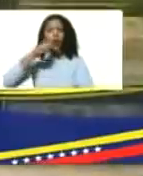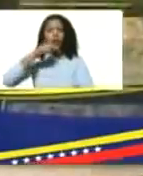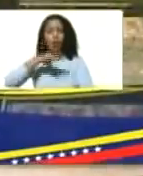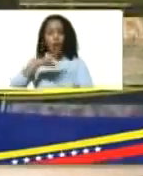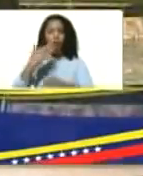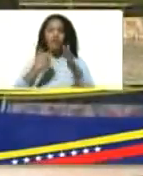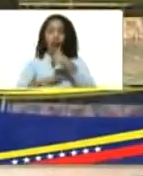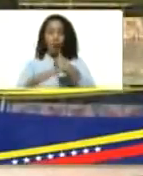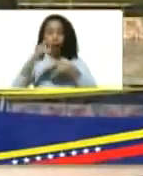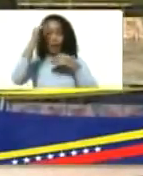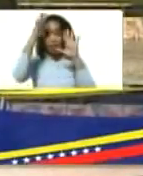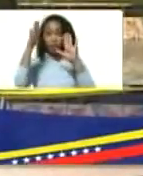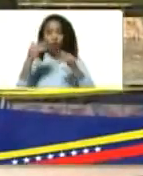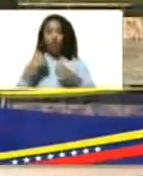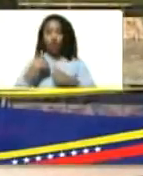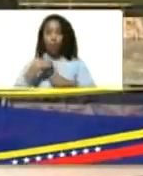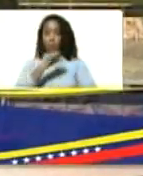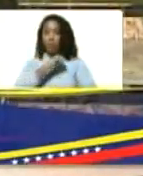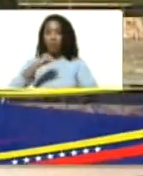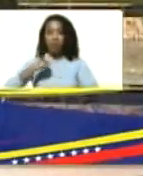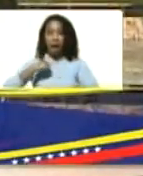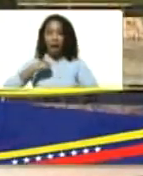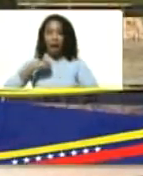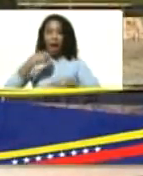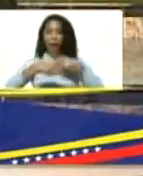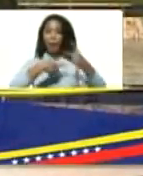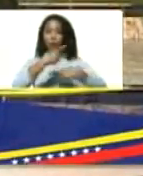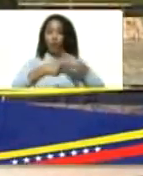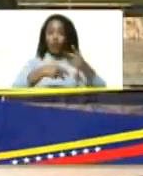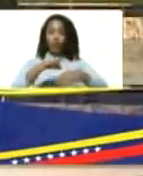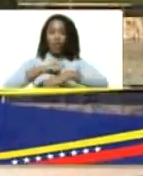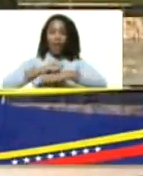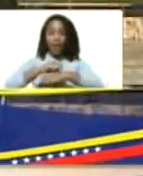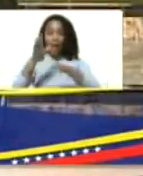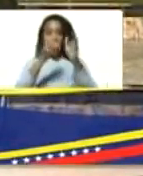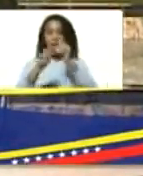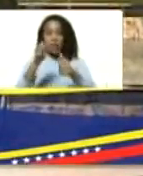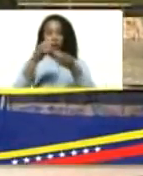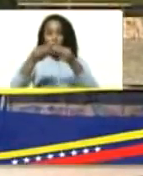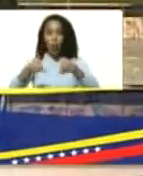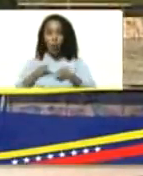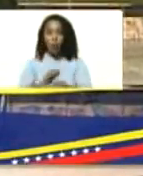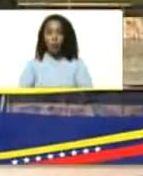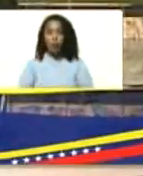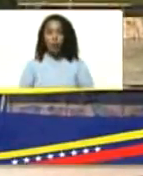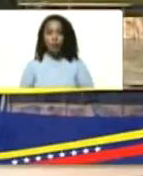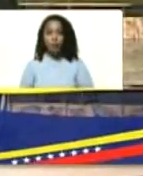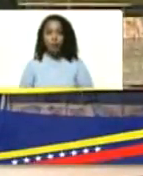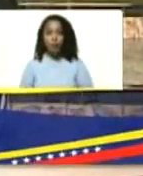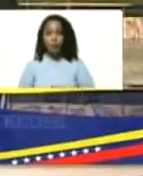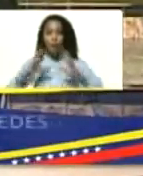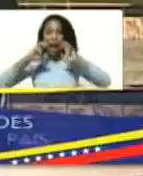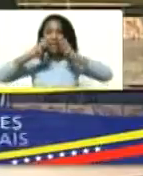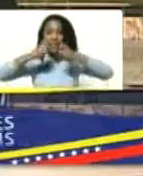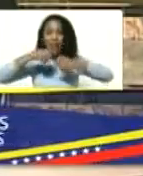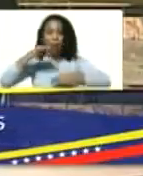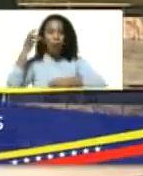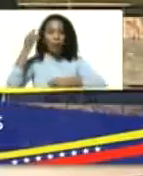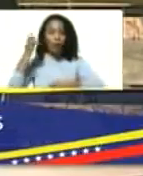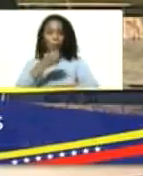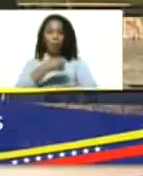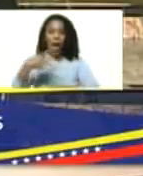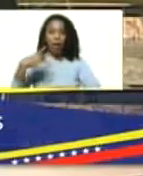atento yo estoy atento personalmente la producción de carne de leche de huevo de maíz amarillo maíz blanco